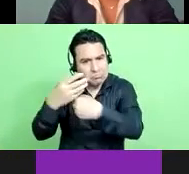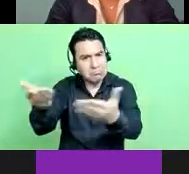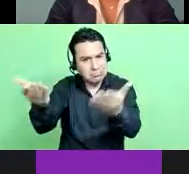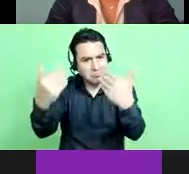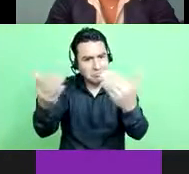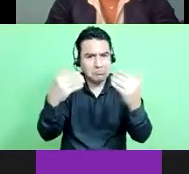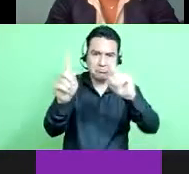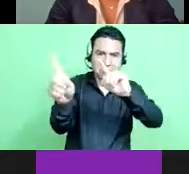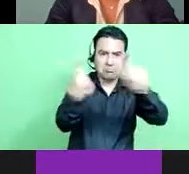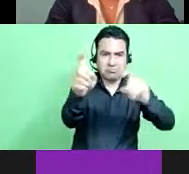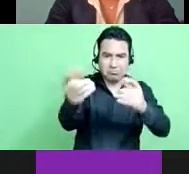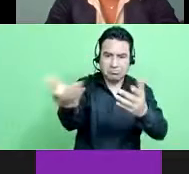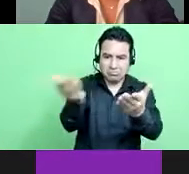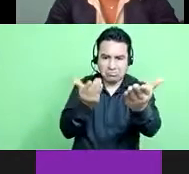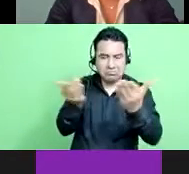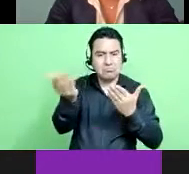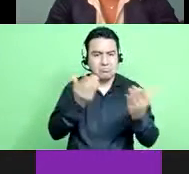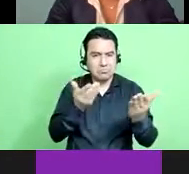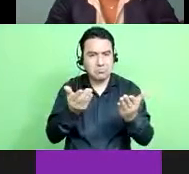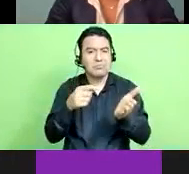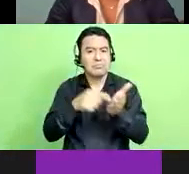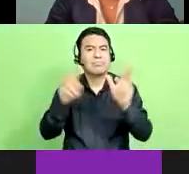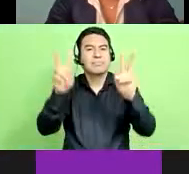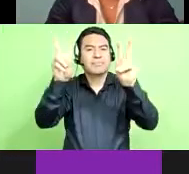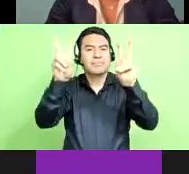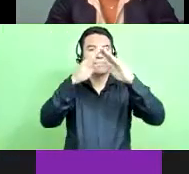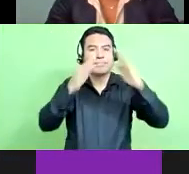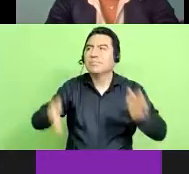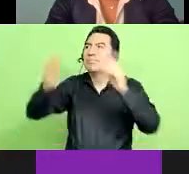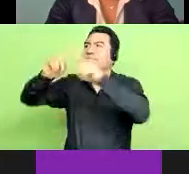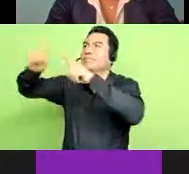accesibilidad universal e edificaciones